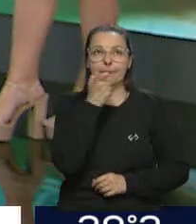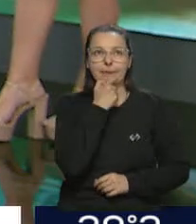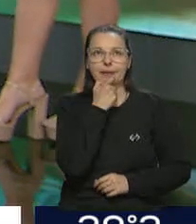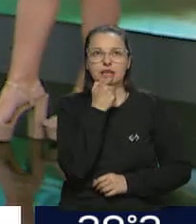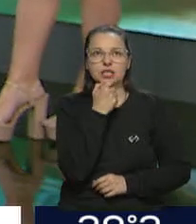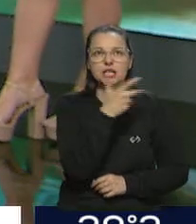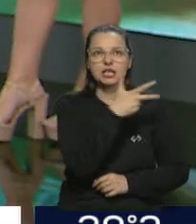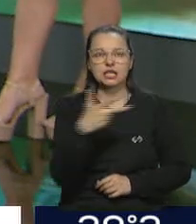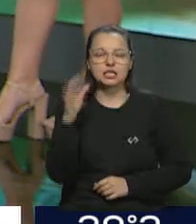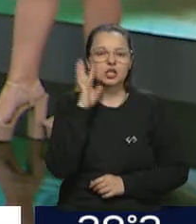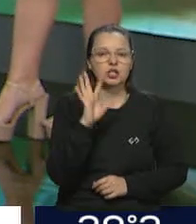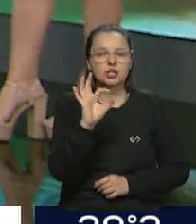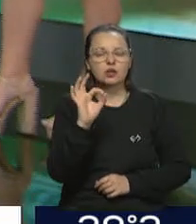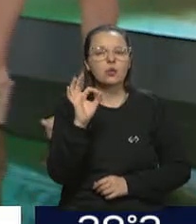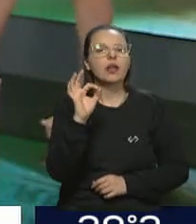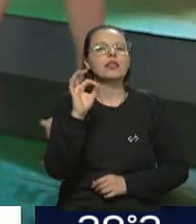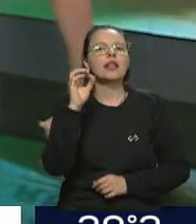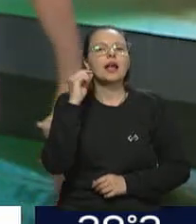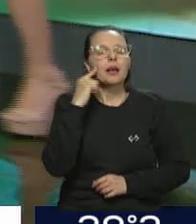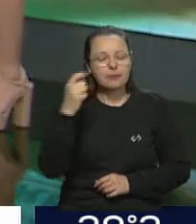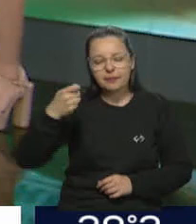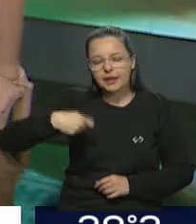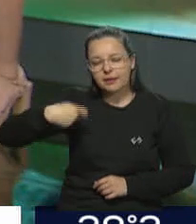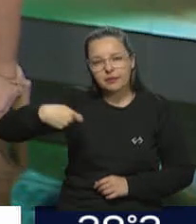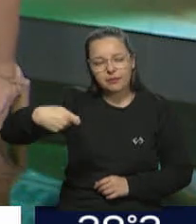350.000 jubilados y pensionados que hay, lo solicitaron